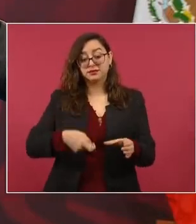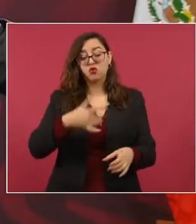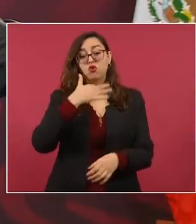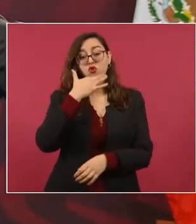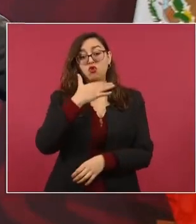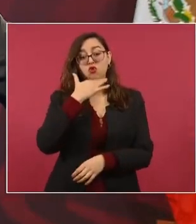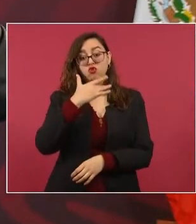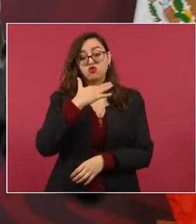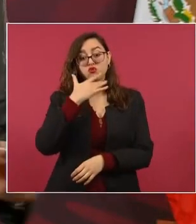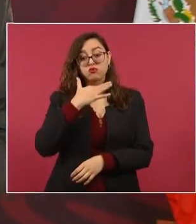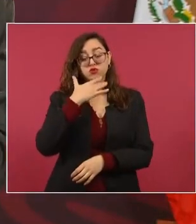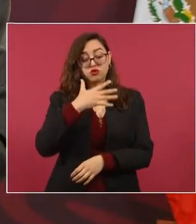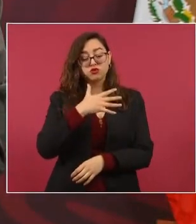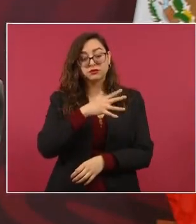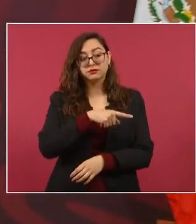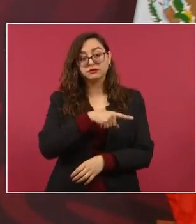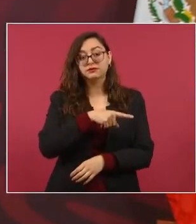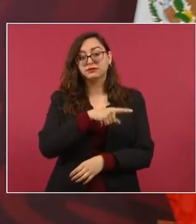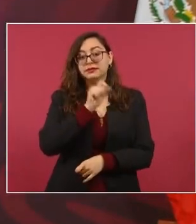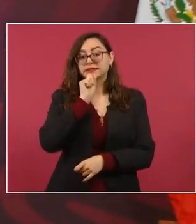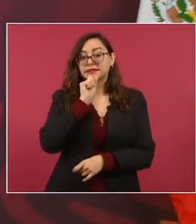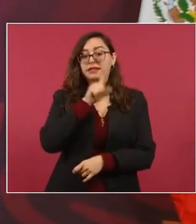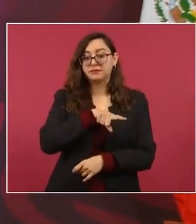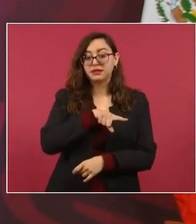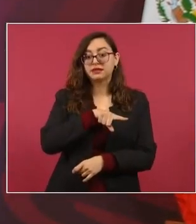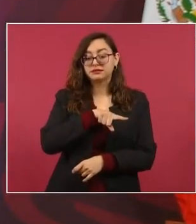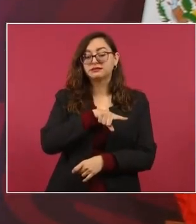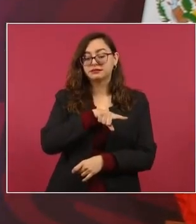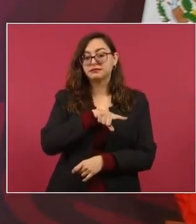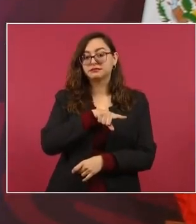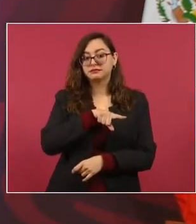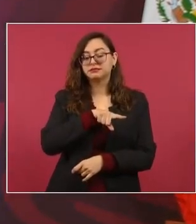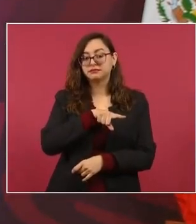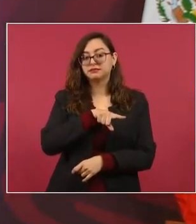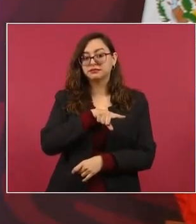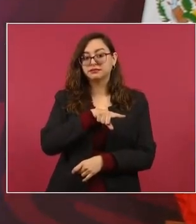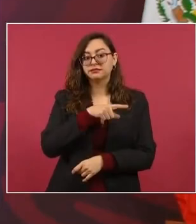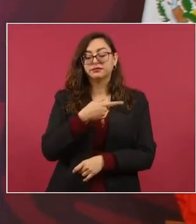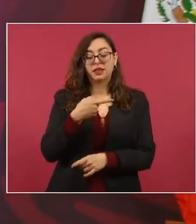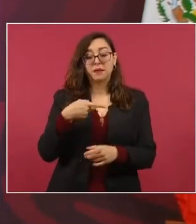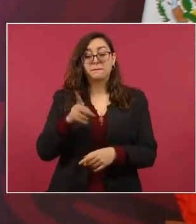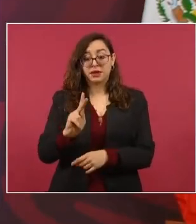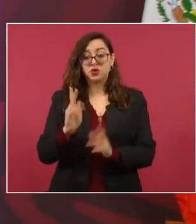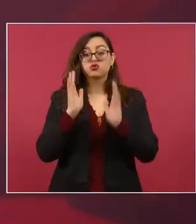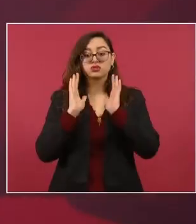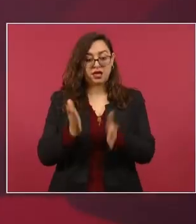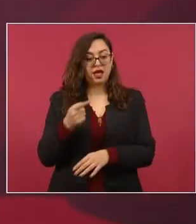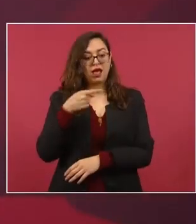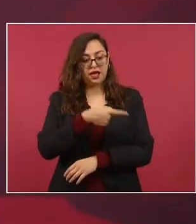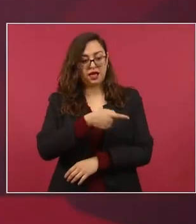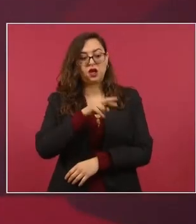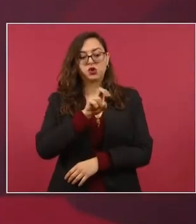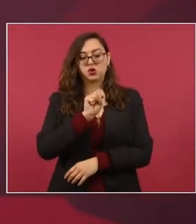instrucciones los Reisela de que además de hablar